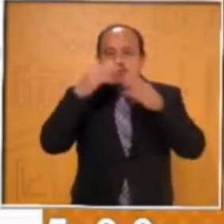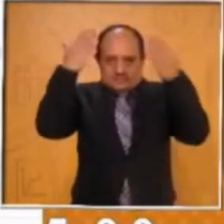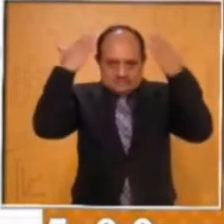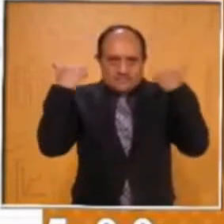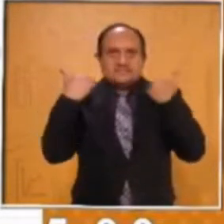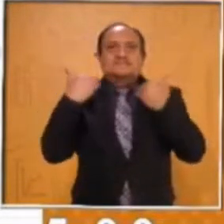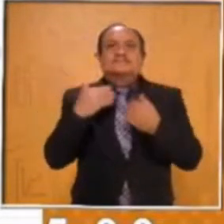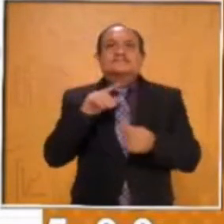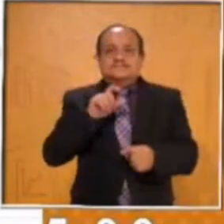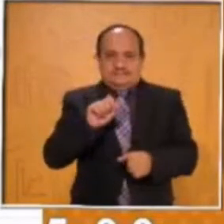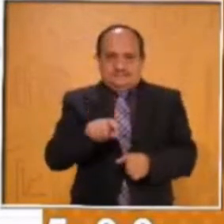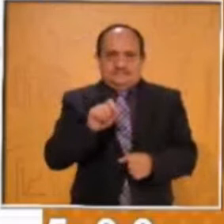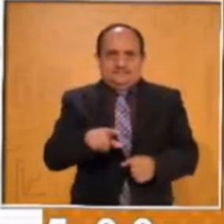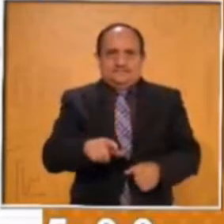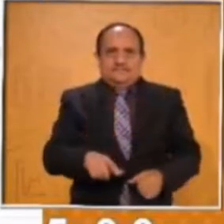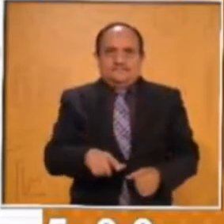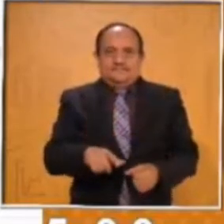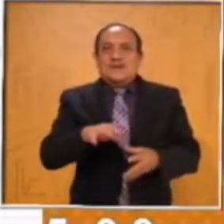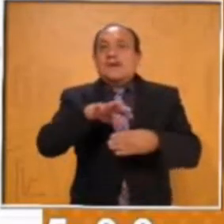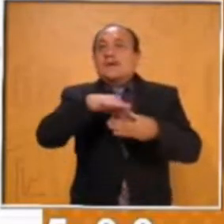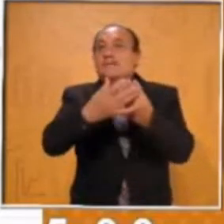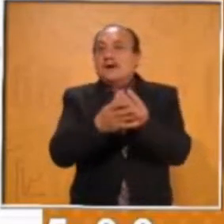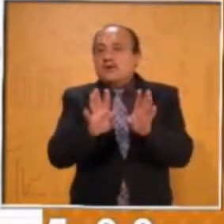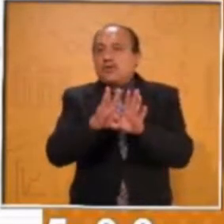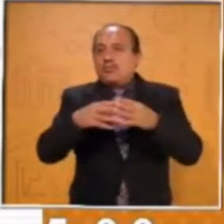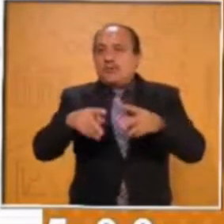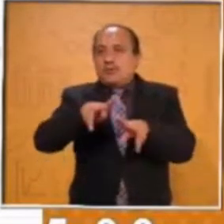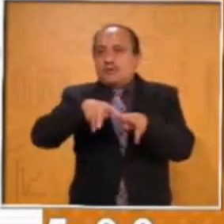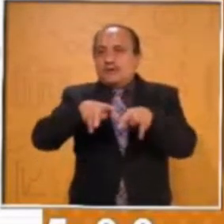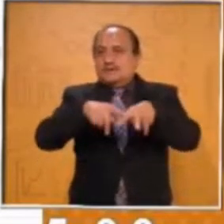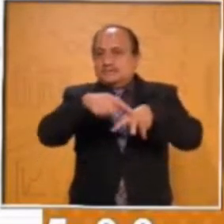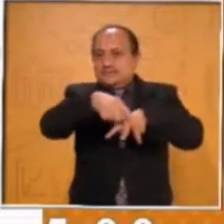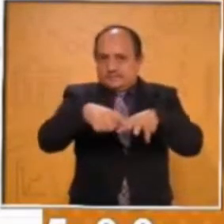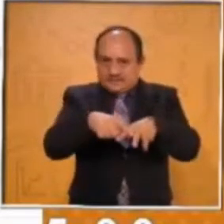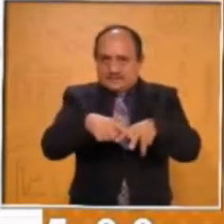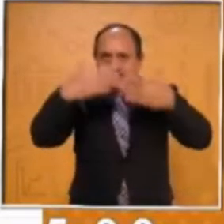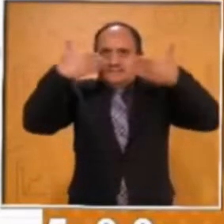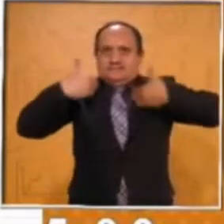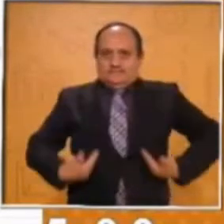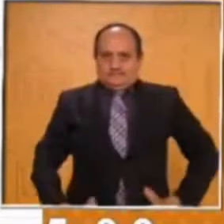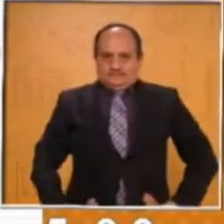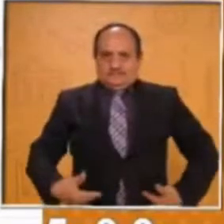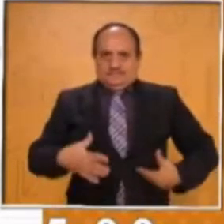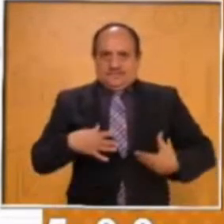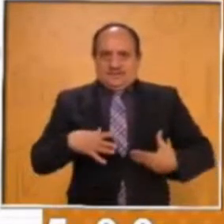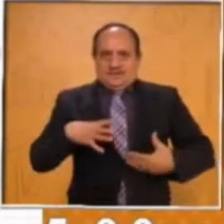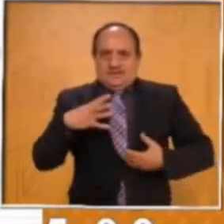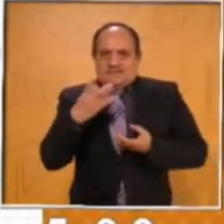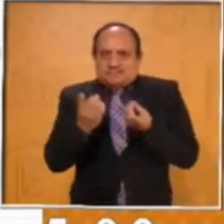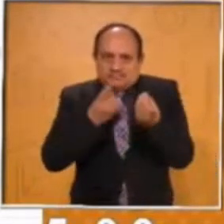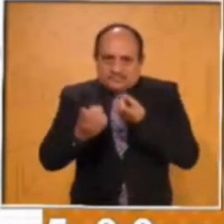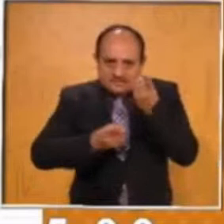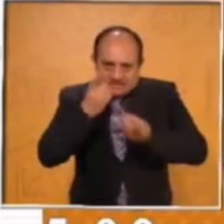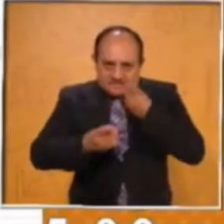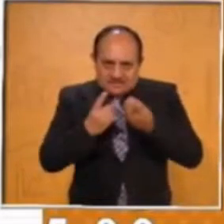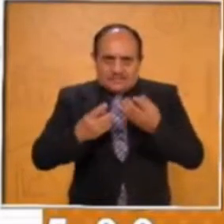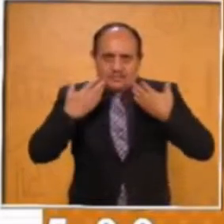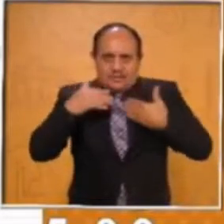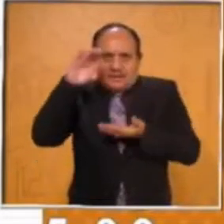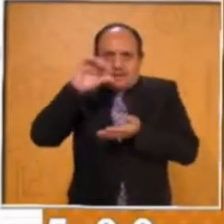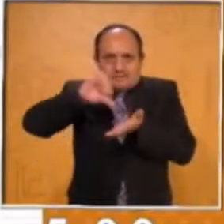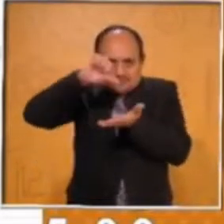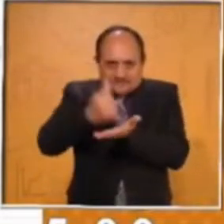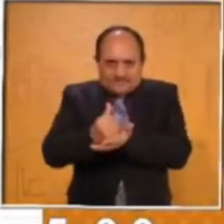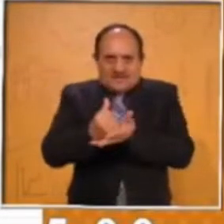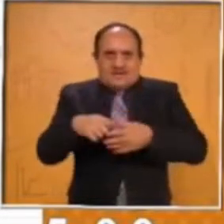también. Las manos, las piernas. El aspecto general, atlético, bajo, robusto,